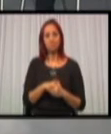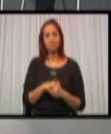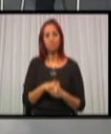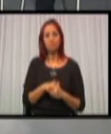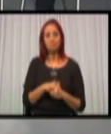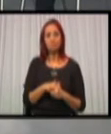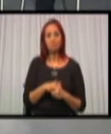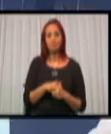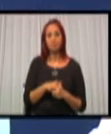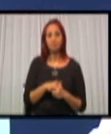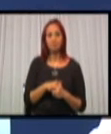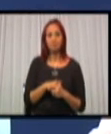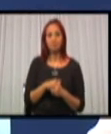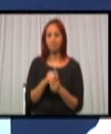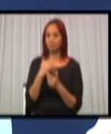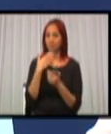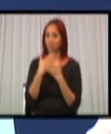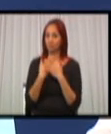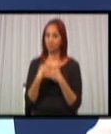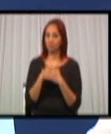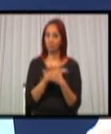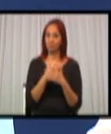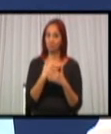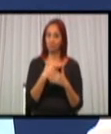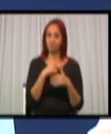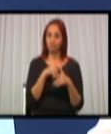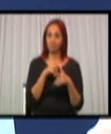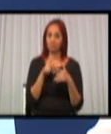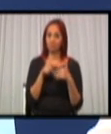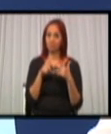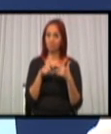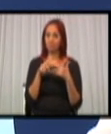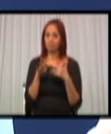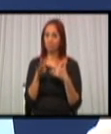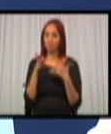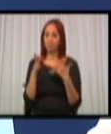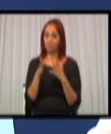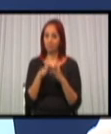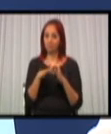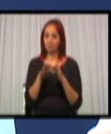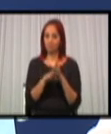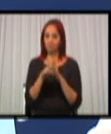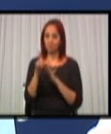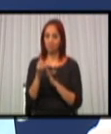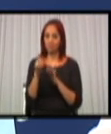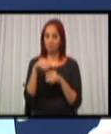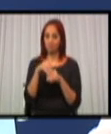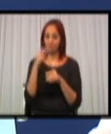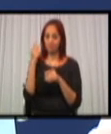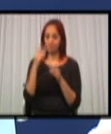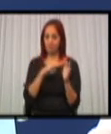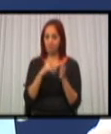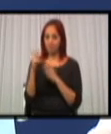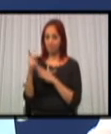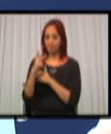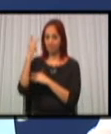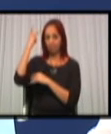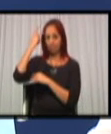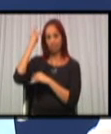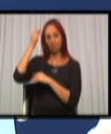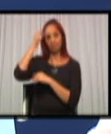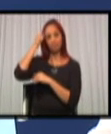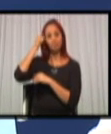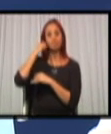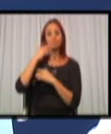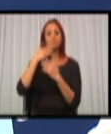Jairo. Bueno, nosotros tenemos cuatro ejes de desarrollo dentro de nuestro programa de gobierno. Primero que nada,